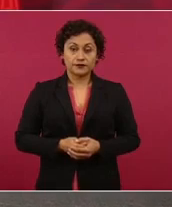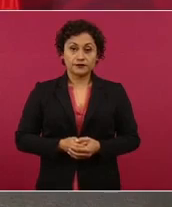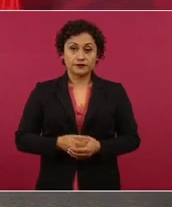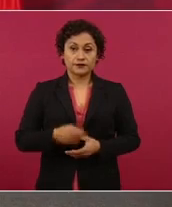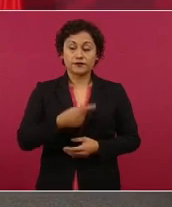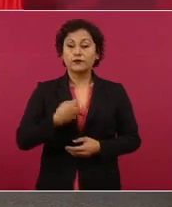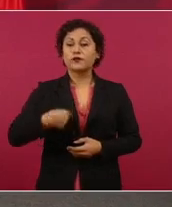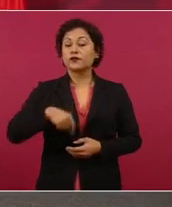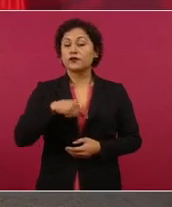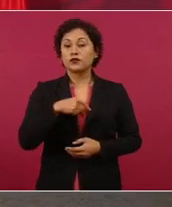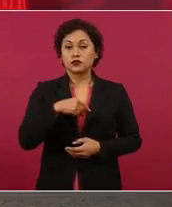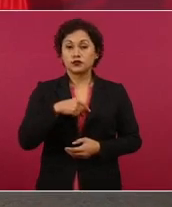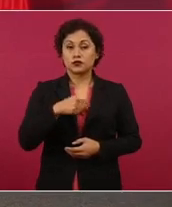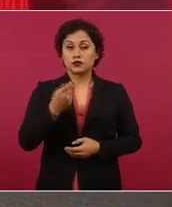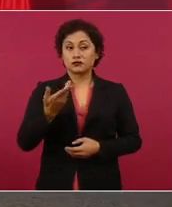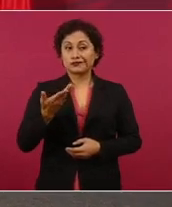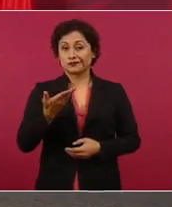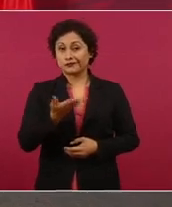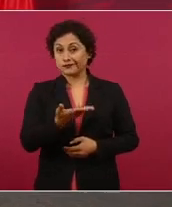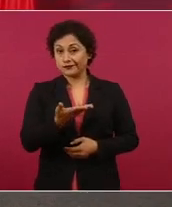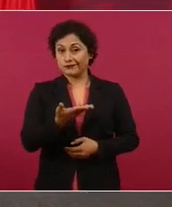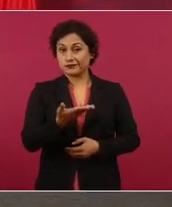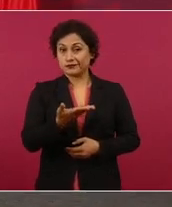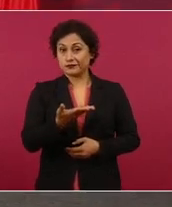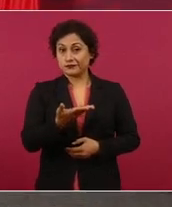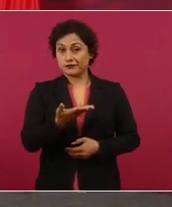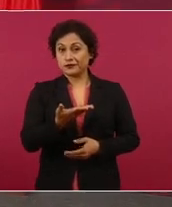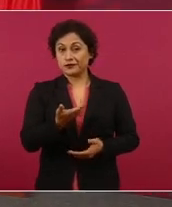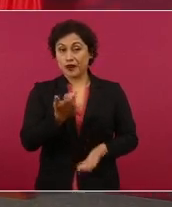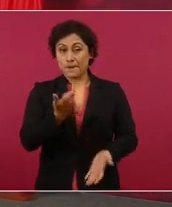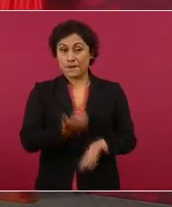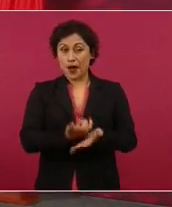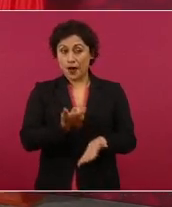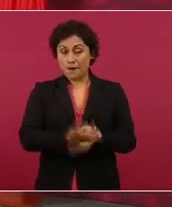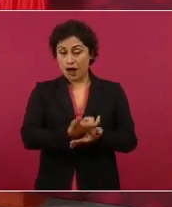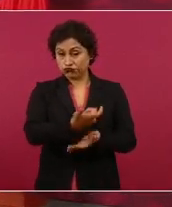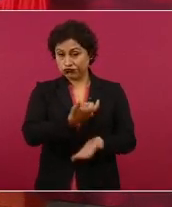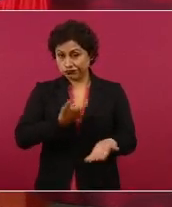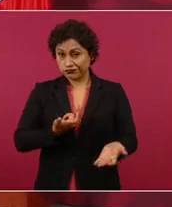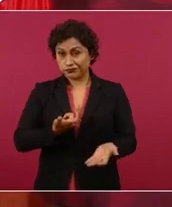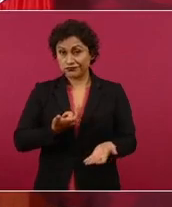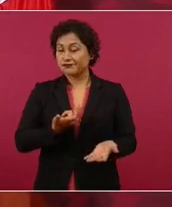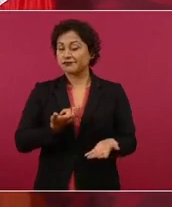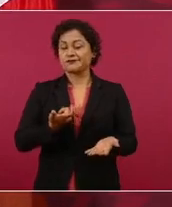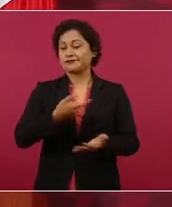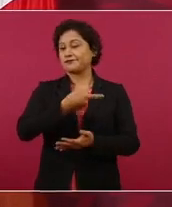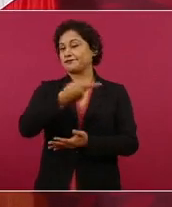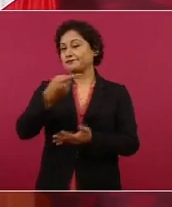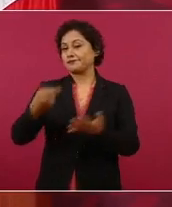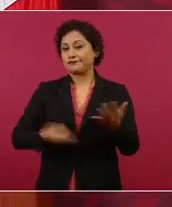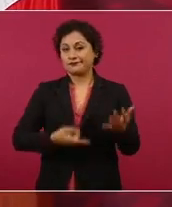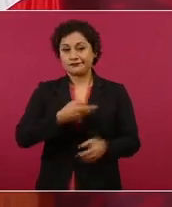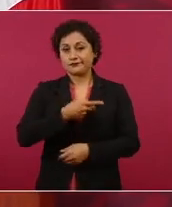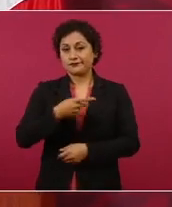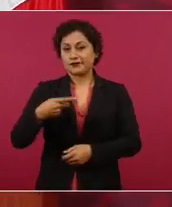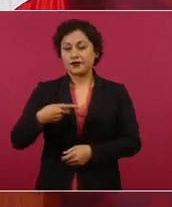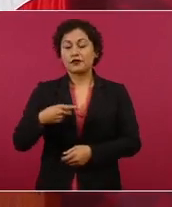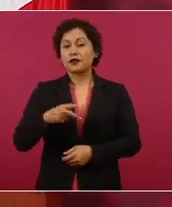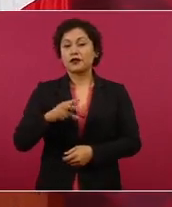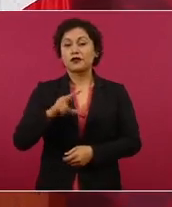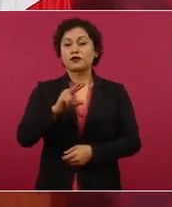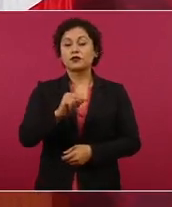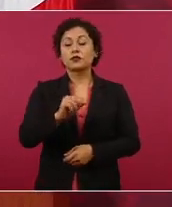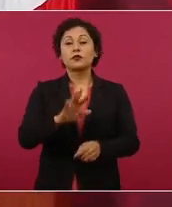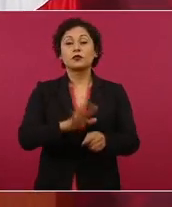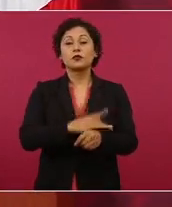solicitado el que se paguen todos estos deudas porque está de por